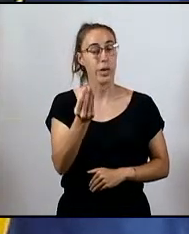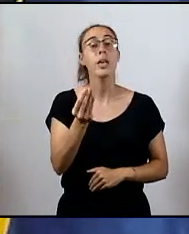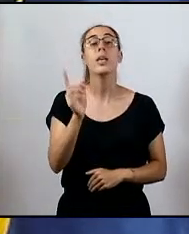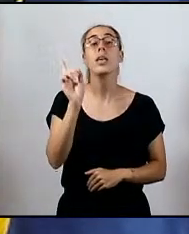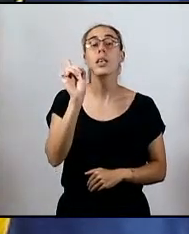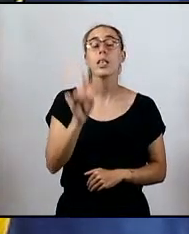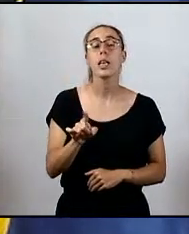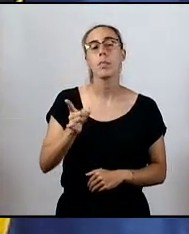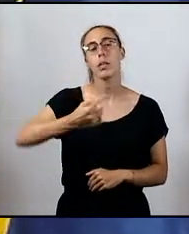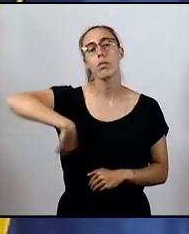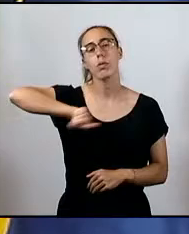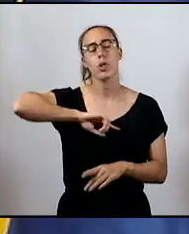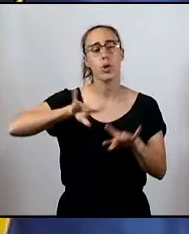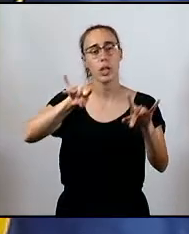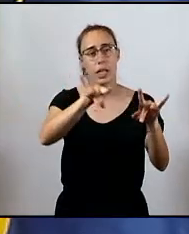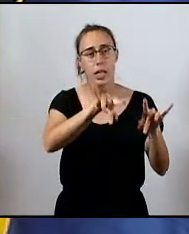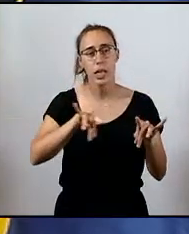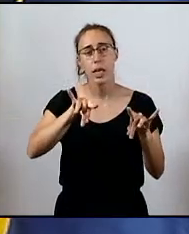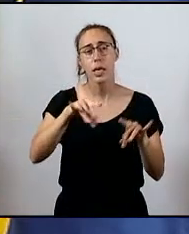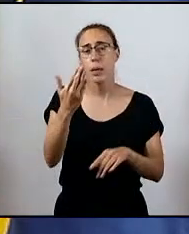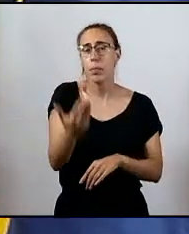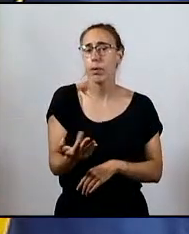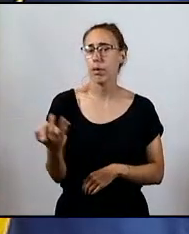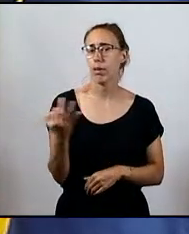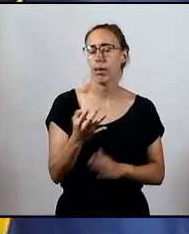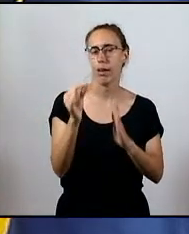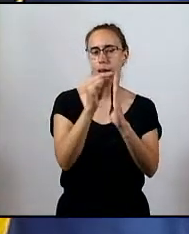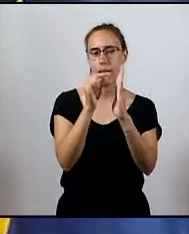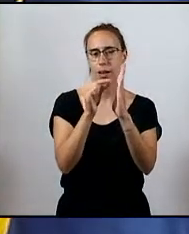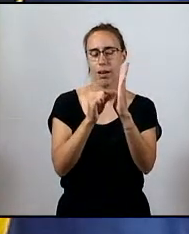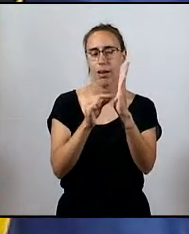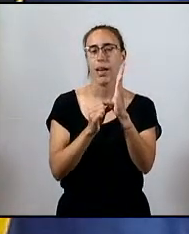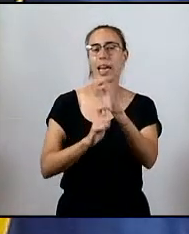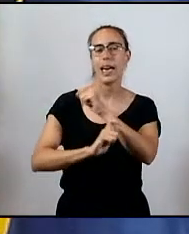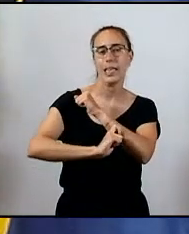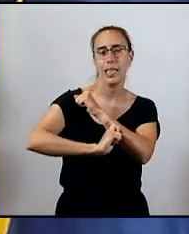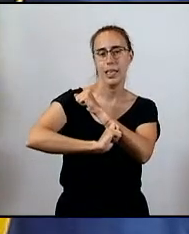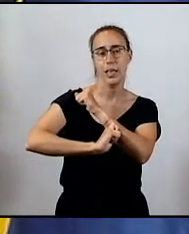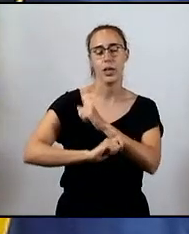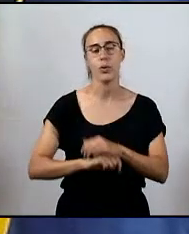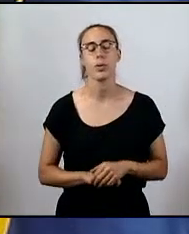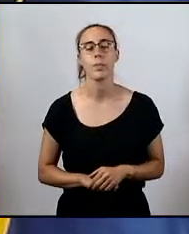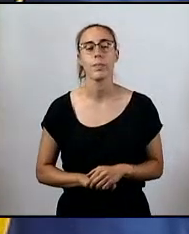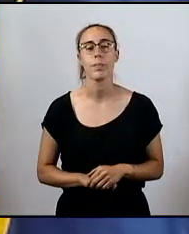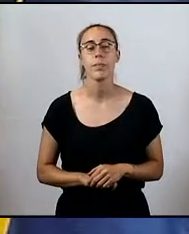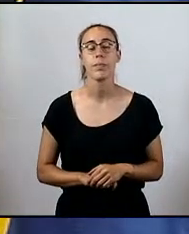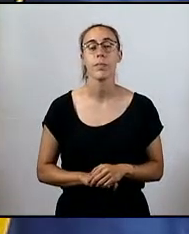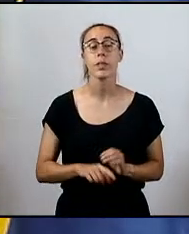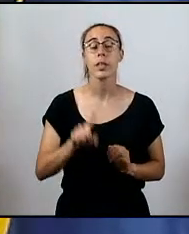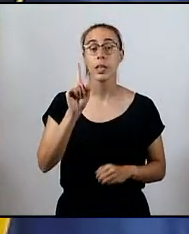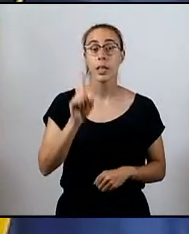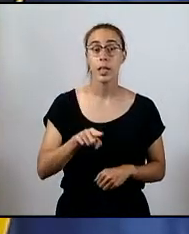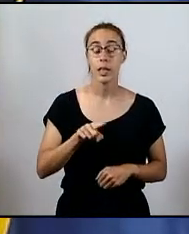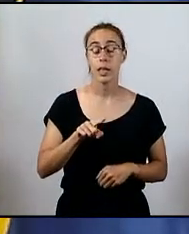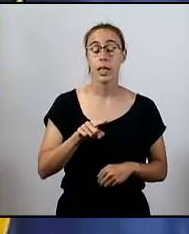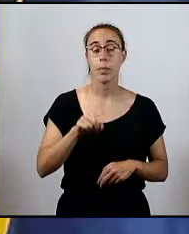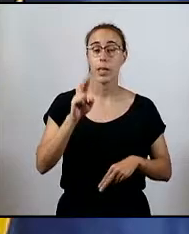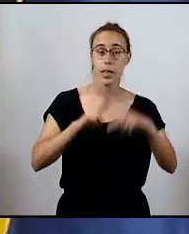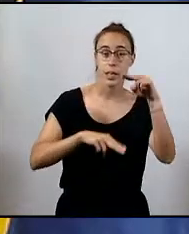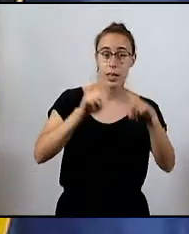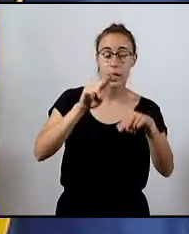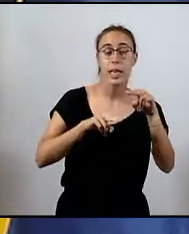nuestro territorio debe basarse en criterios estratégicos y en que las infraestructuras que demandan los